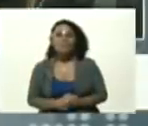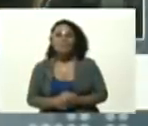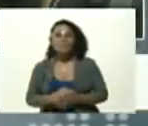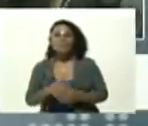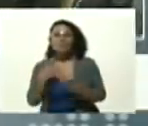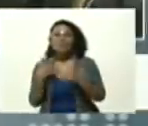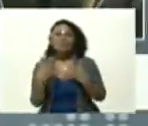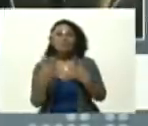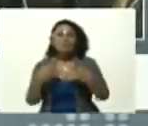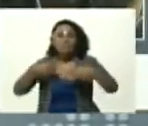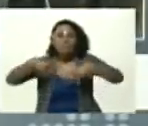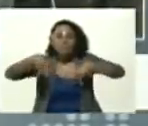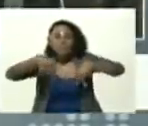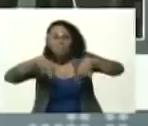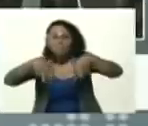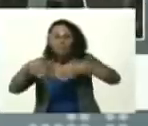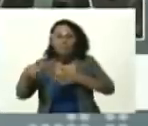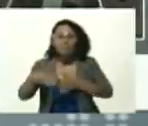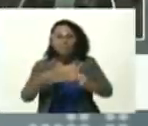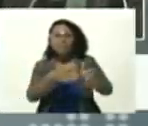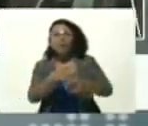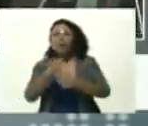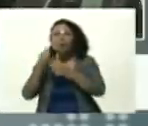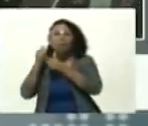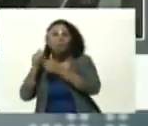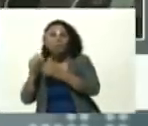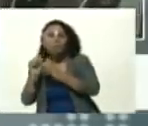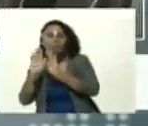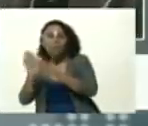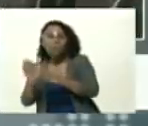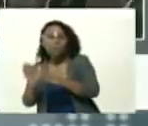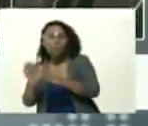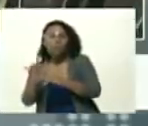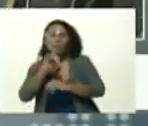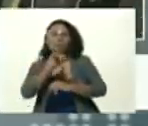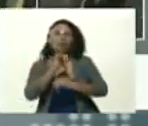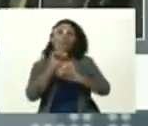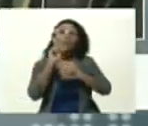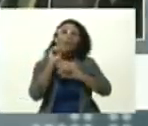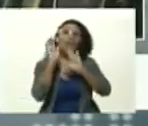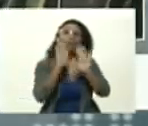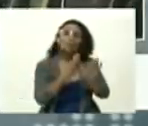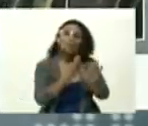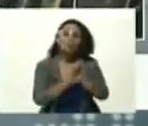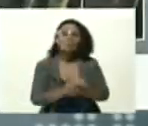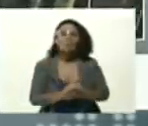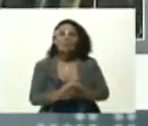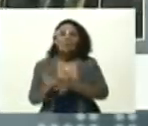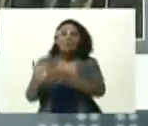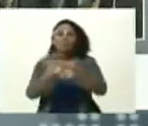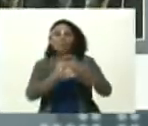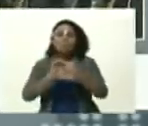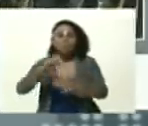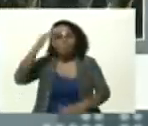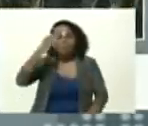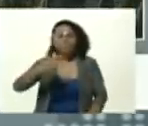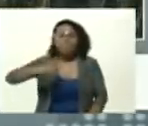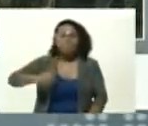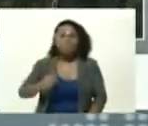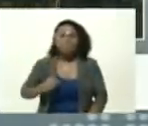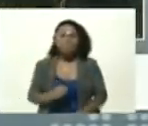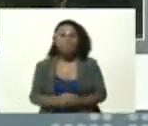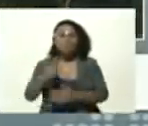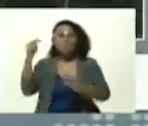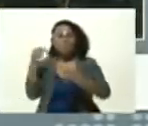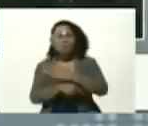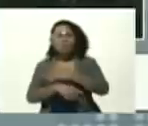transitando los caminos, en las buenas y en las malas. La unión cívico-militar poderosa,